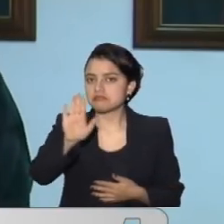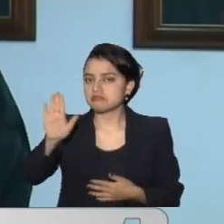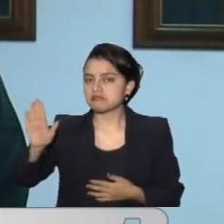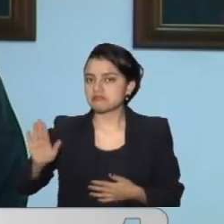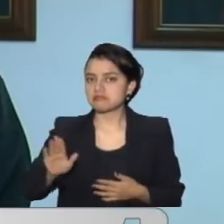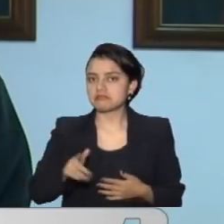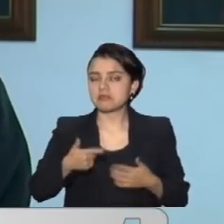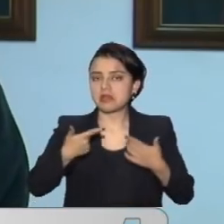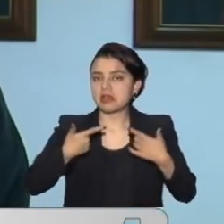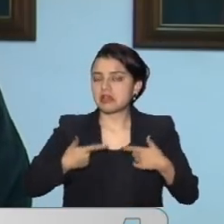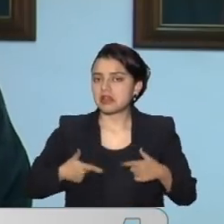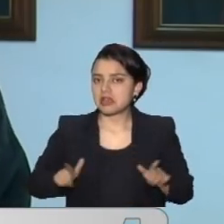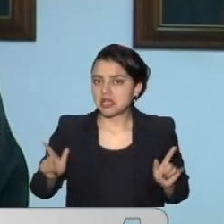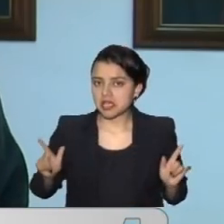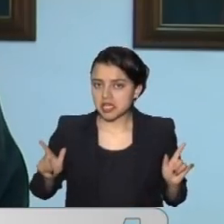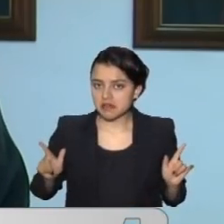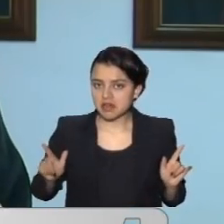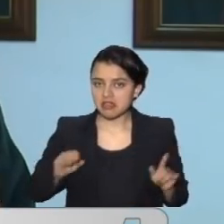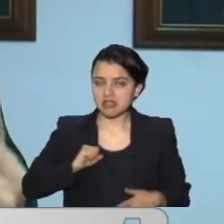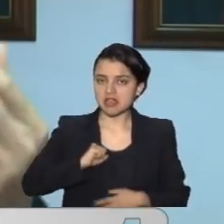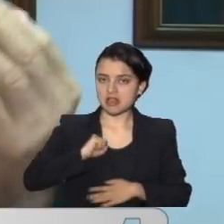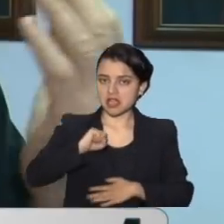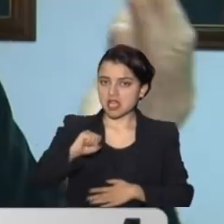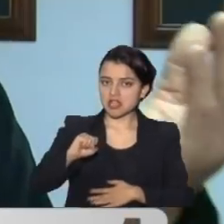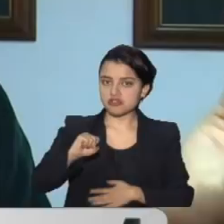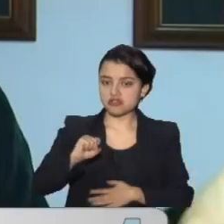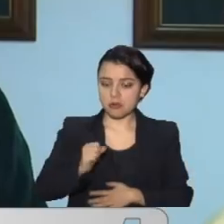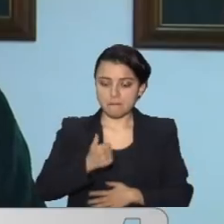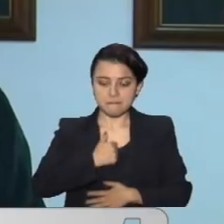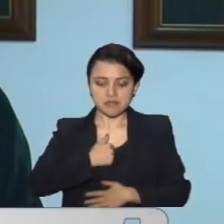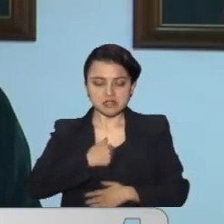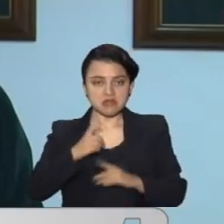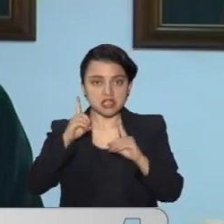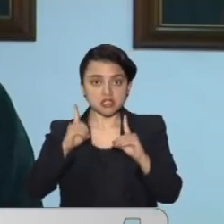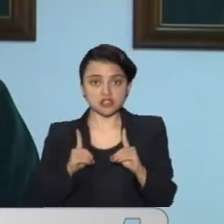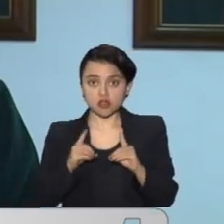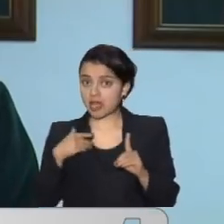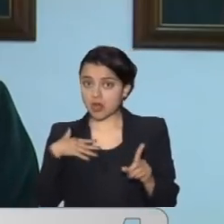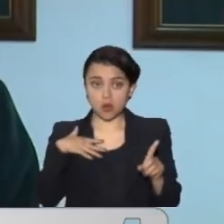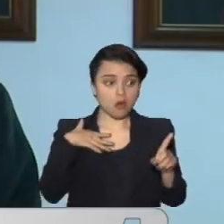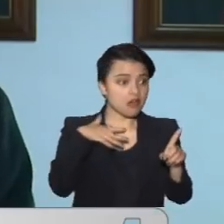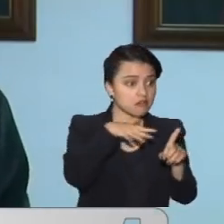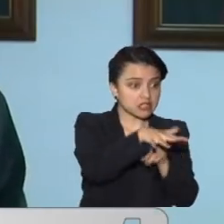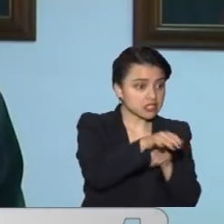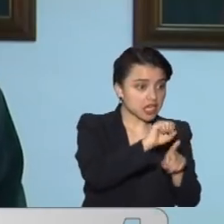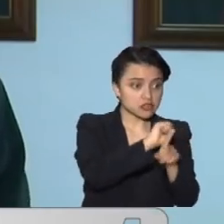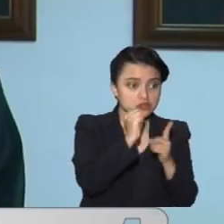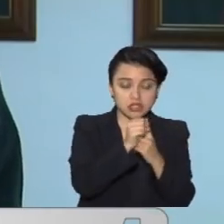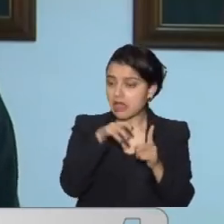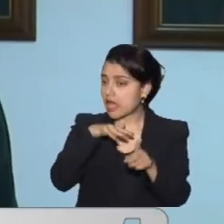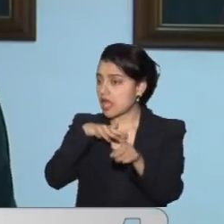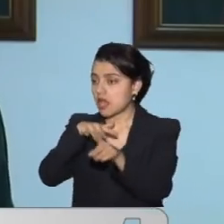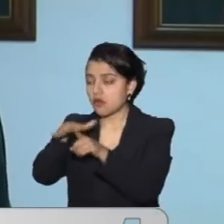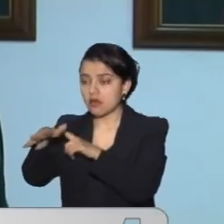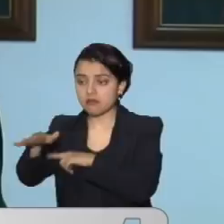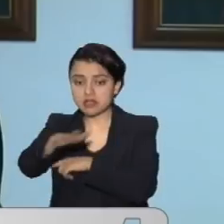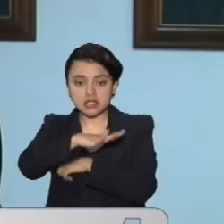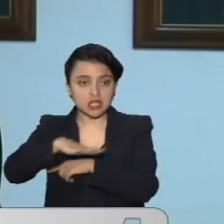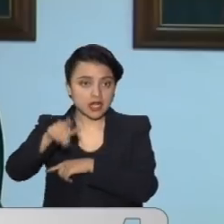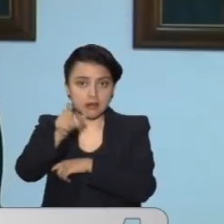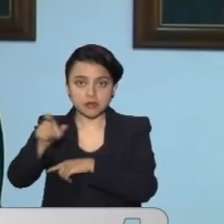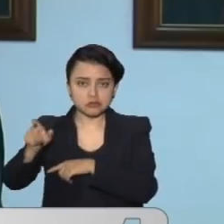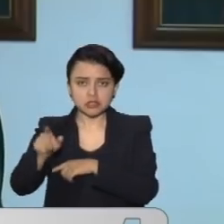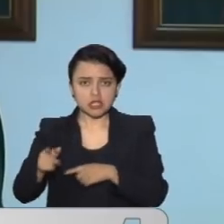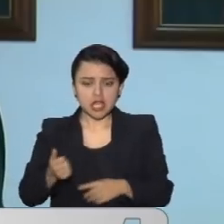daño ni a sí mismo, ni al prójimo, ni a la sociedad, ya. Y aquí es un caso para